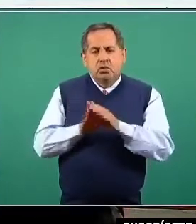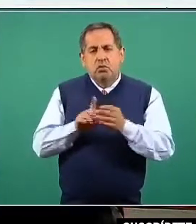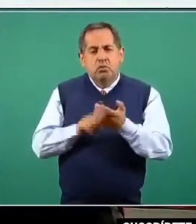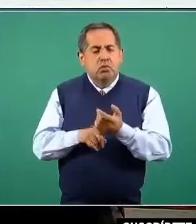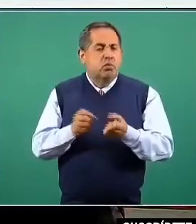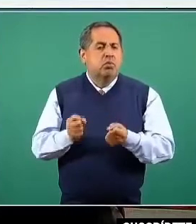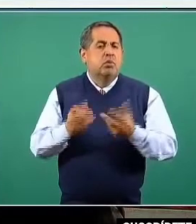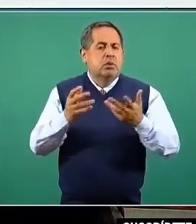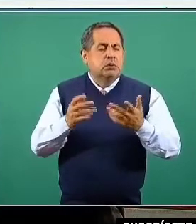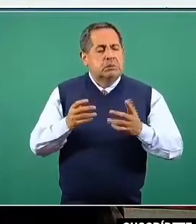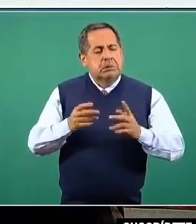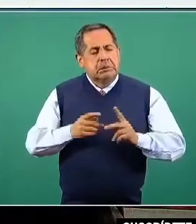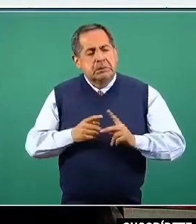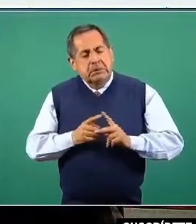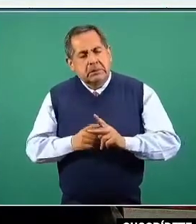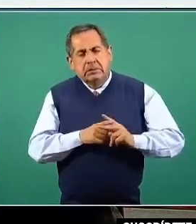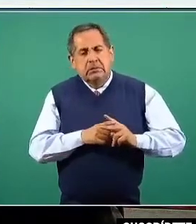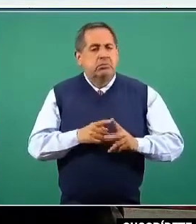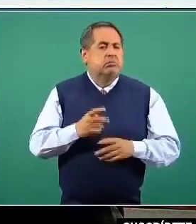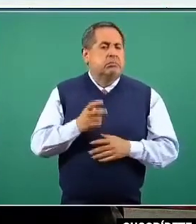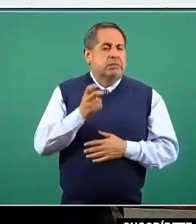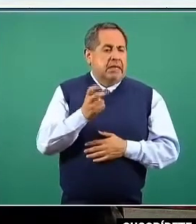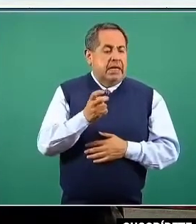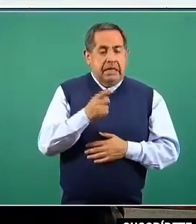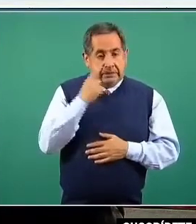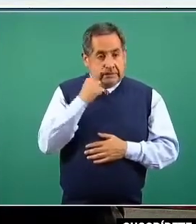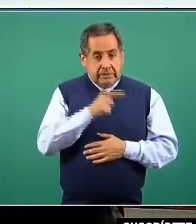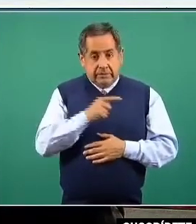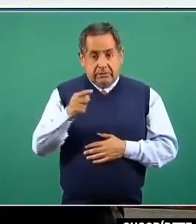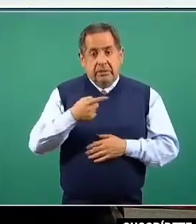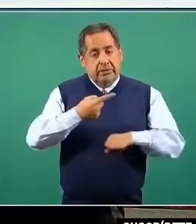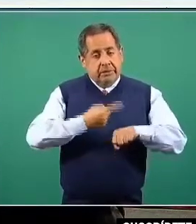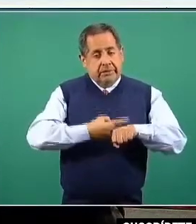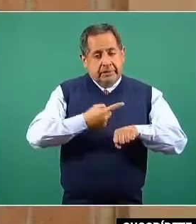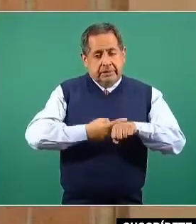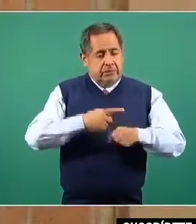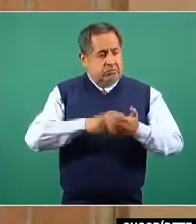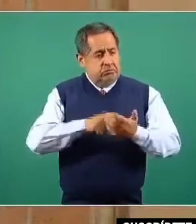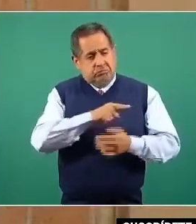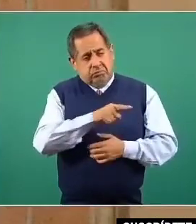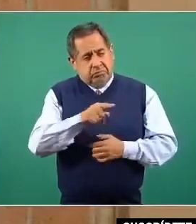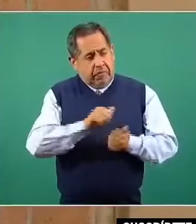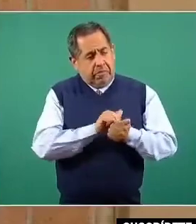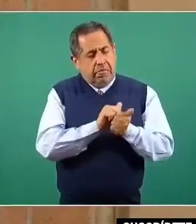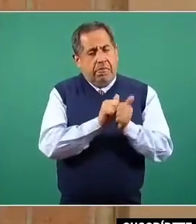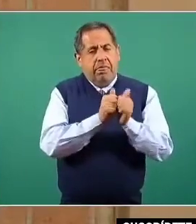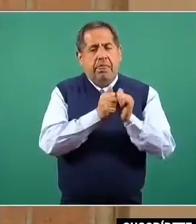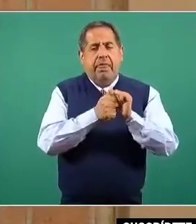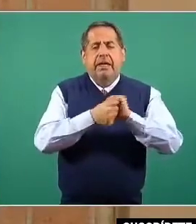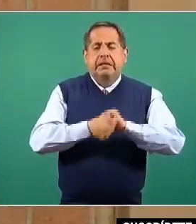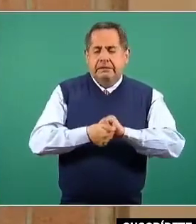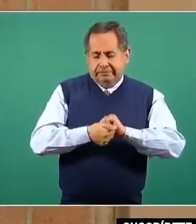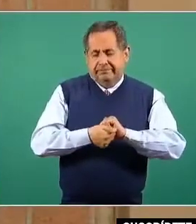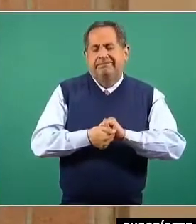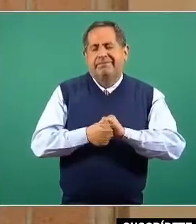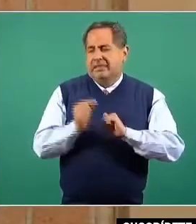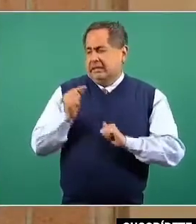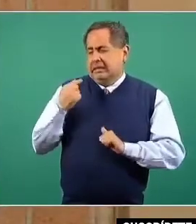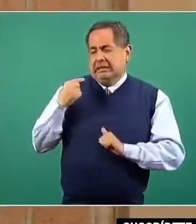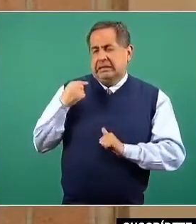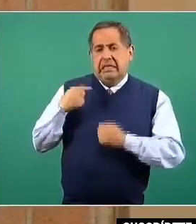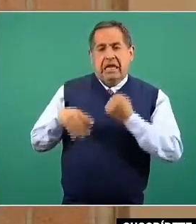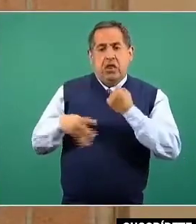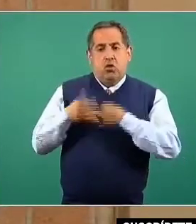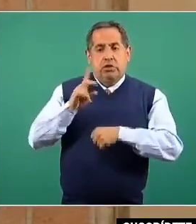casos estimados, y precisamente son los que han enfermado y por lo tanto desarrollado signos y síntomas en los últimos